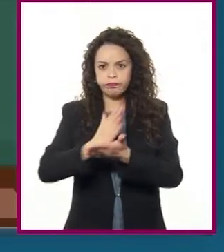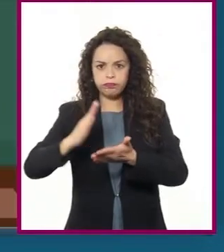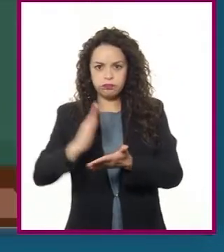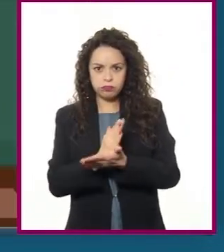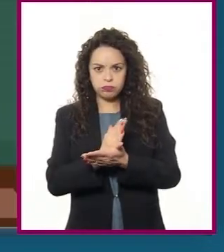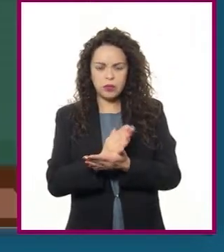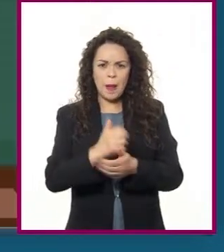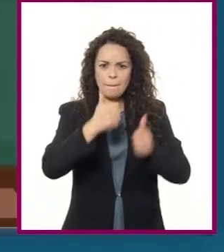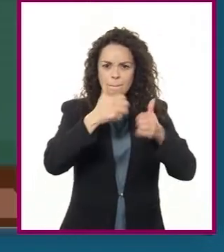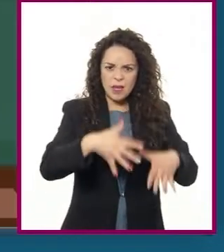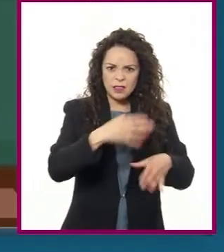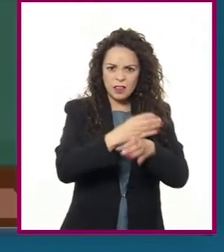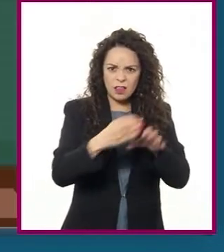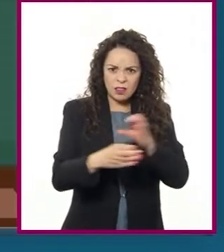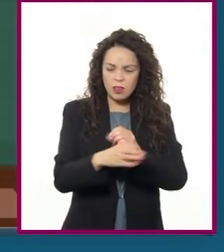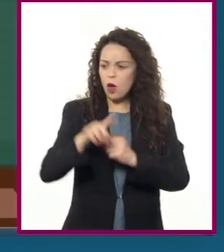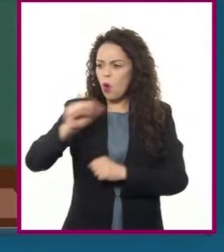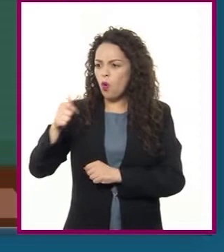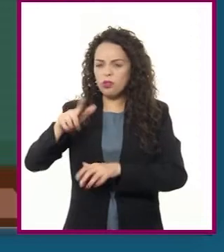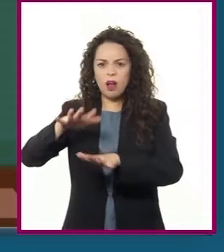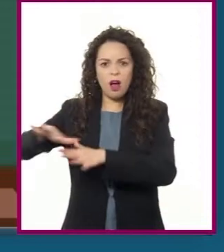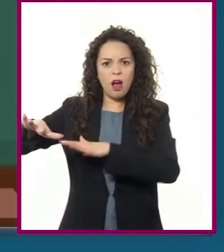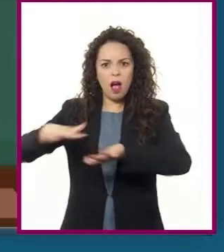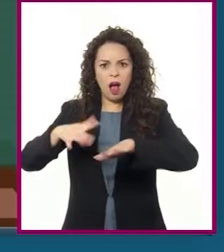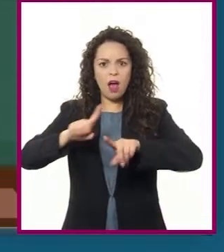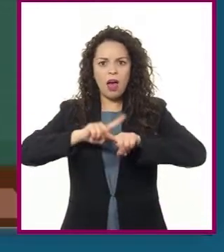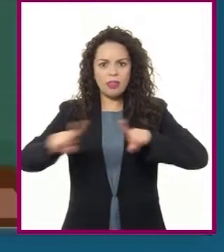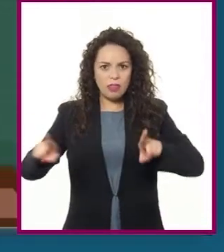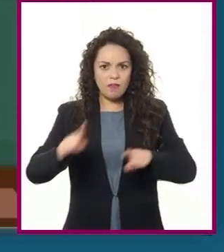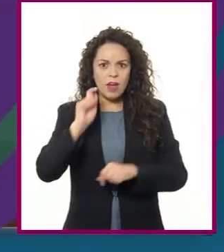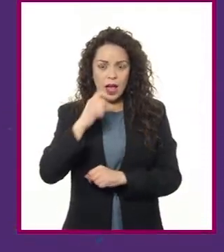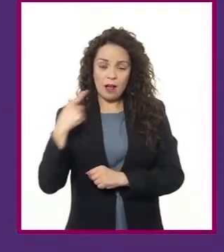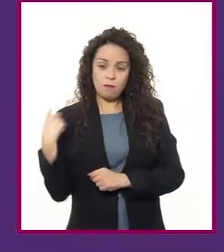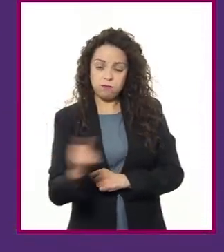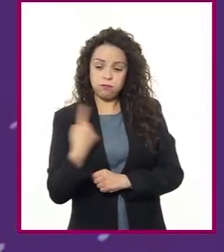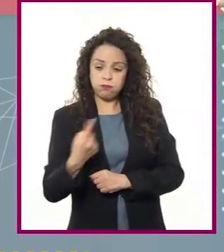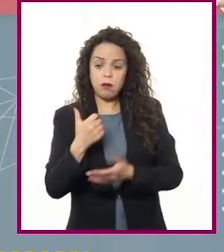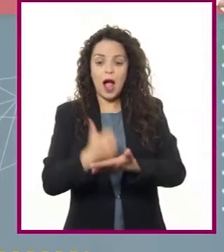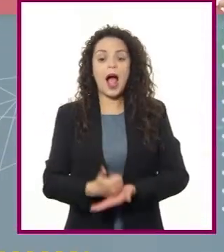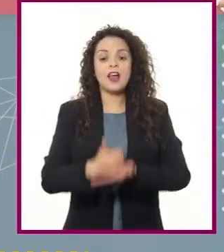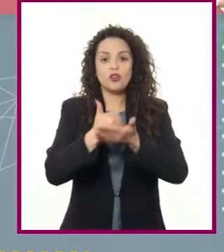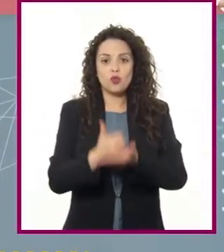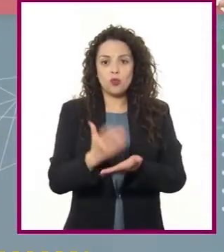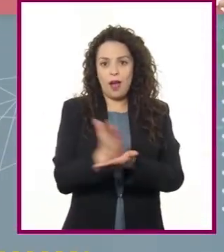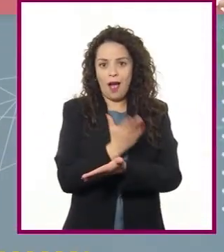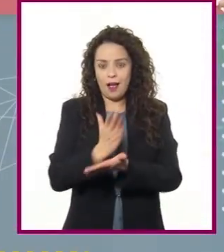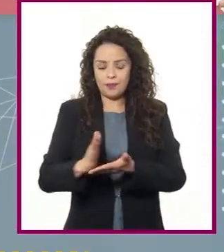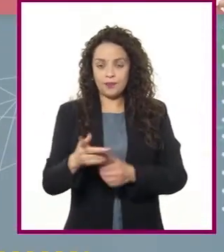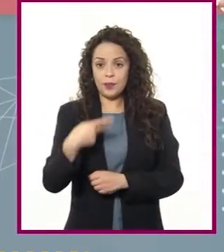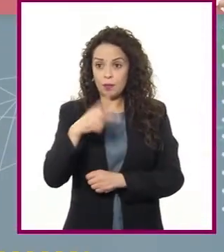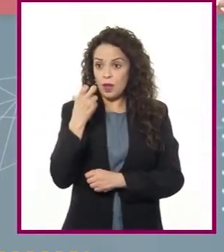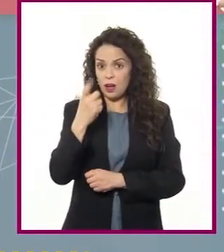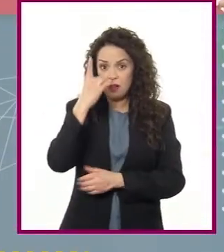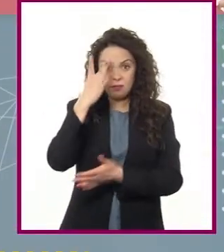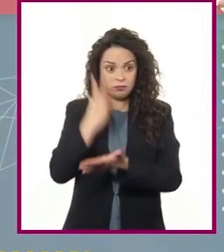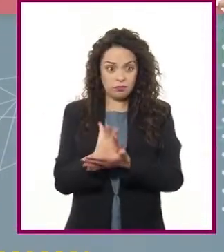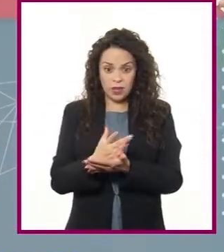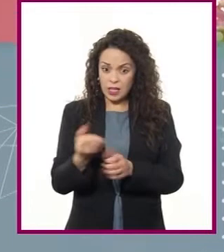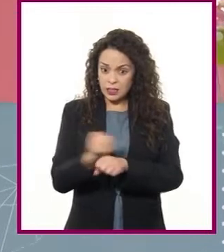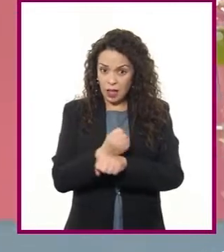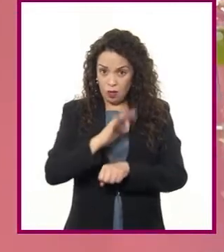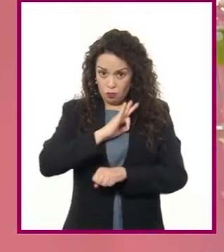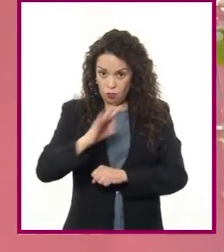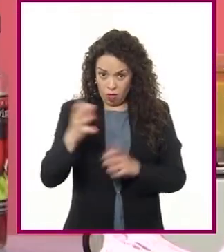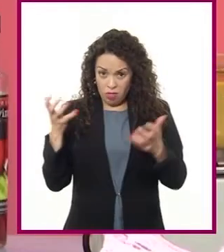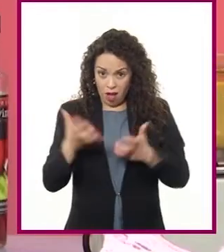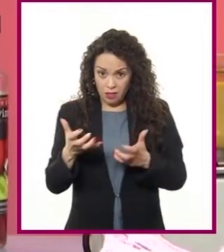de líquidos de diferentes densidades por medio de la fuerza centrífuga. Pero, ¿solo se podrá separar la sangre?